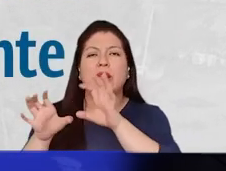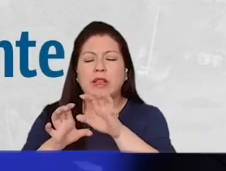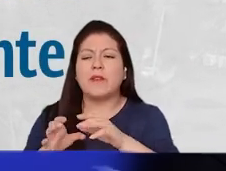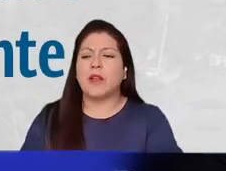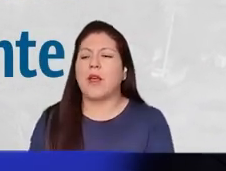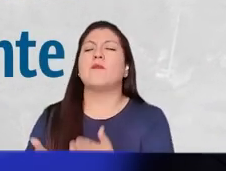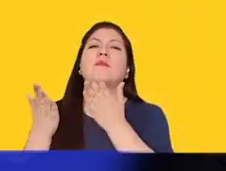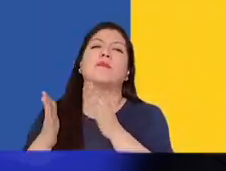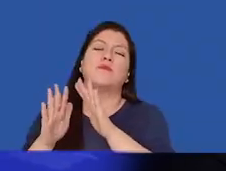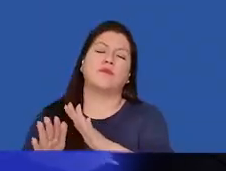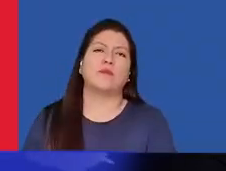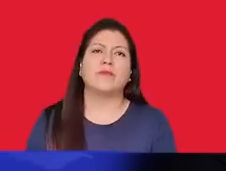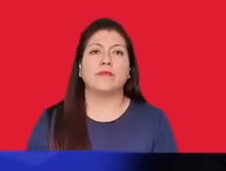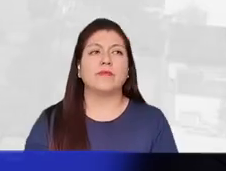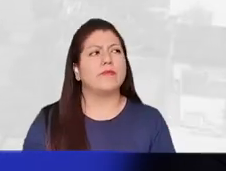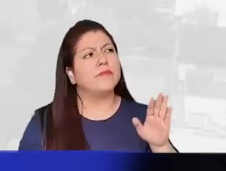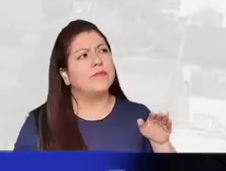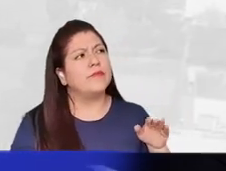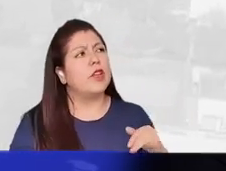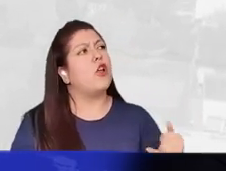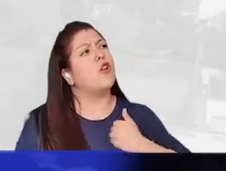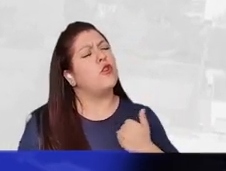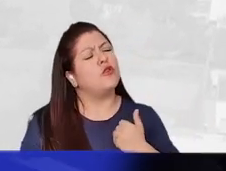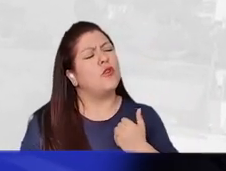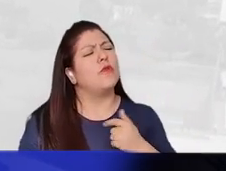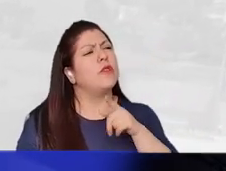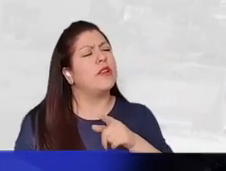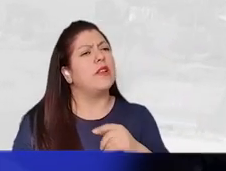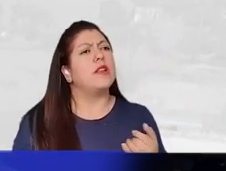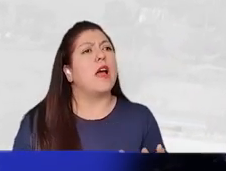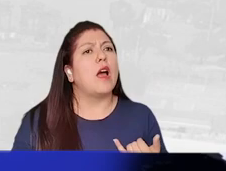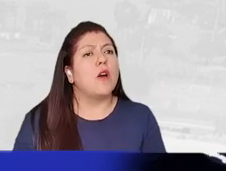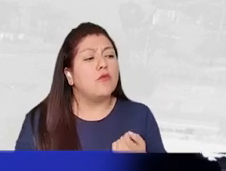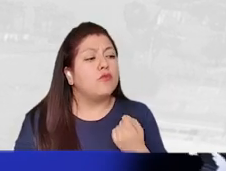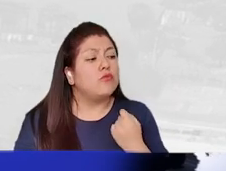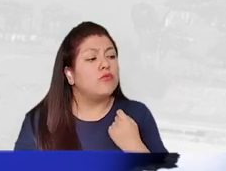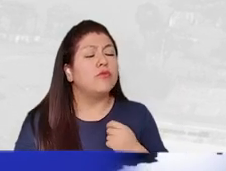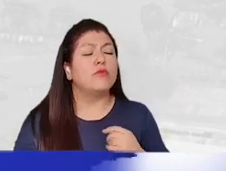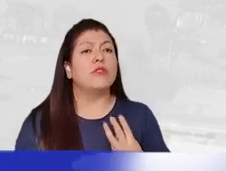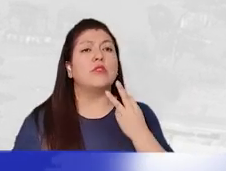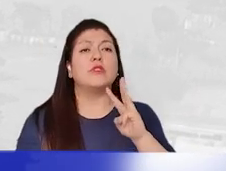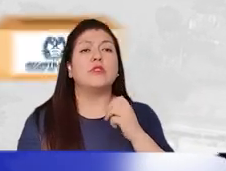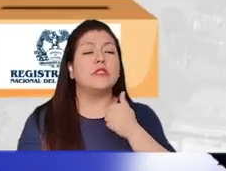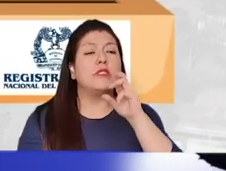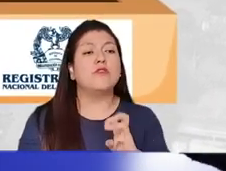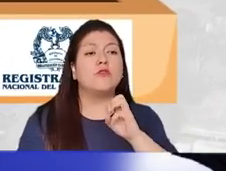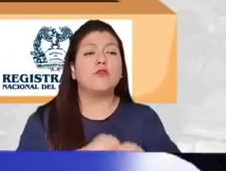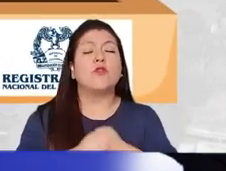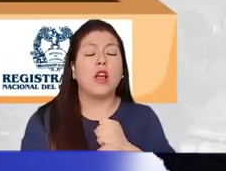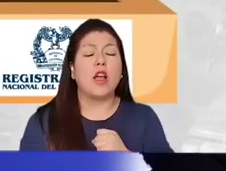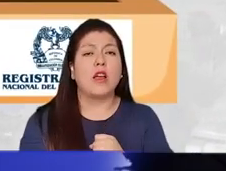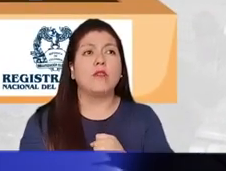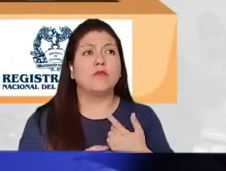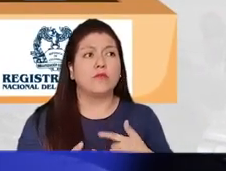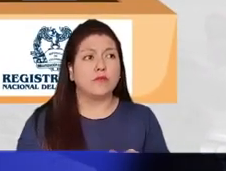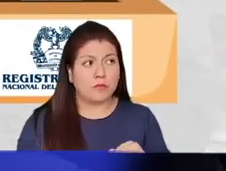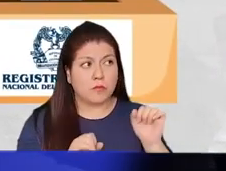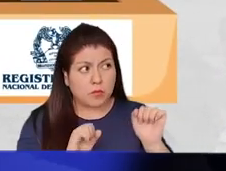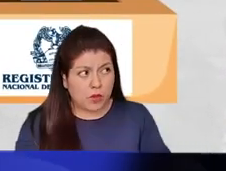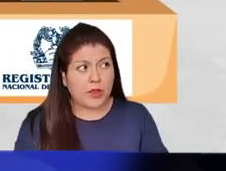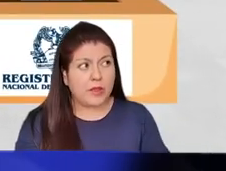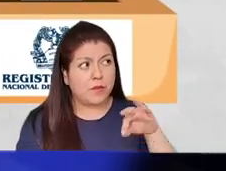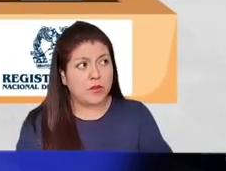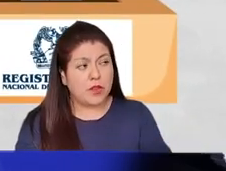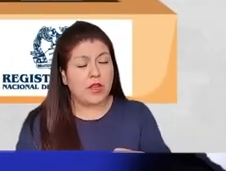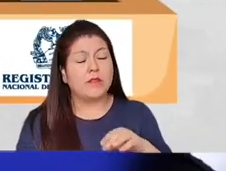residente en estado vigente. Alejandro y los jóvenes que recientemente cumplieron los 18 años pueden votar en las elecciones